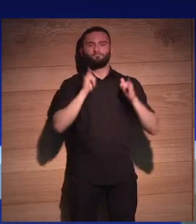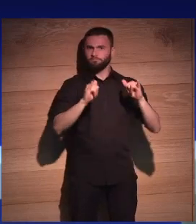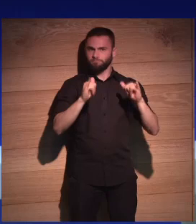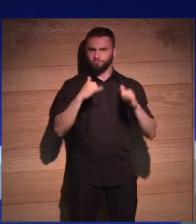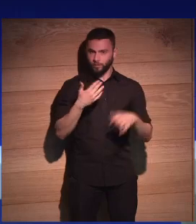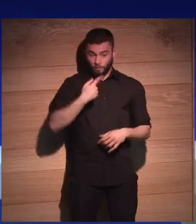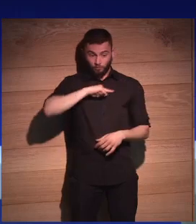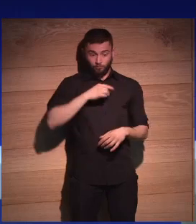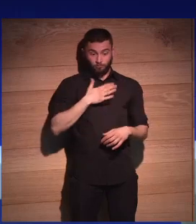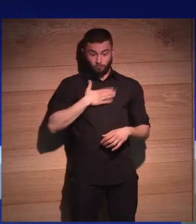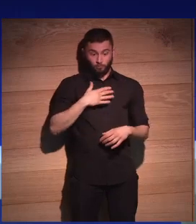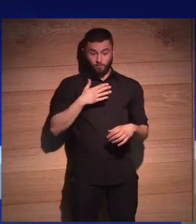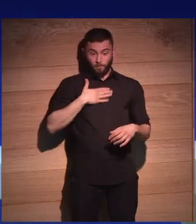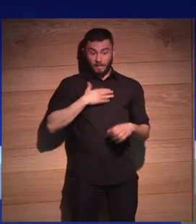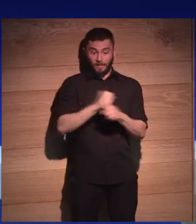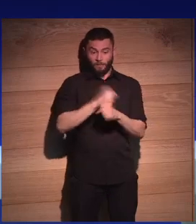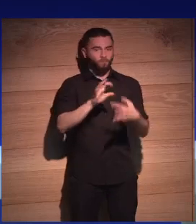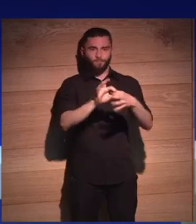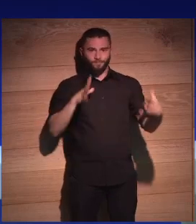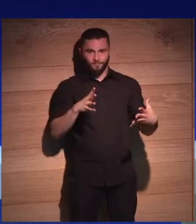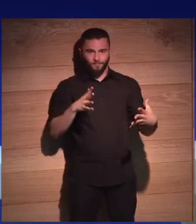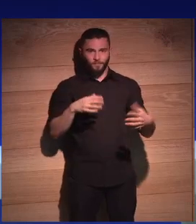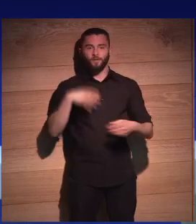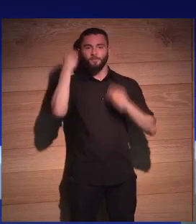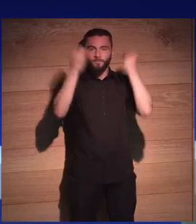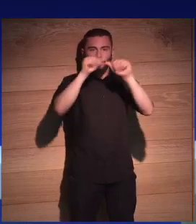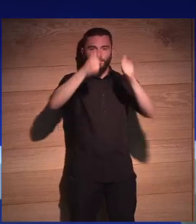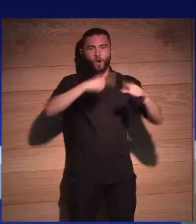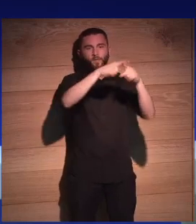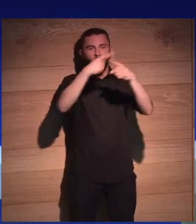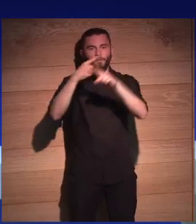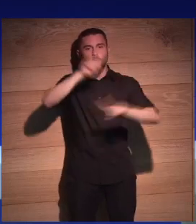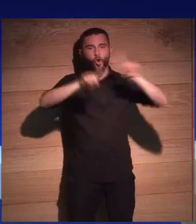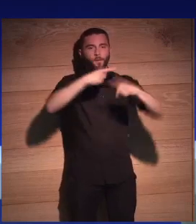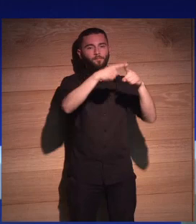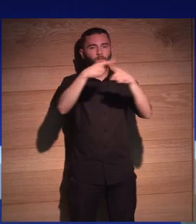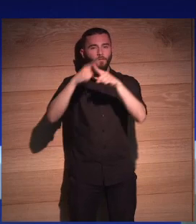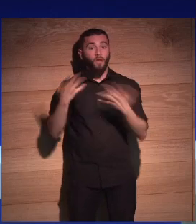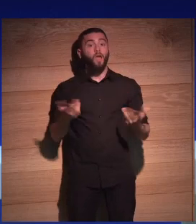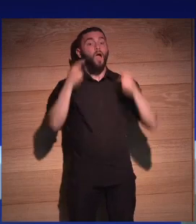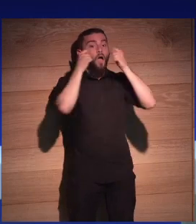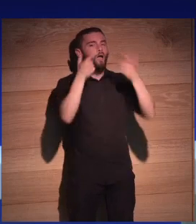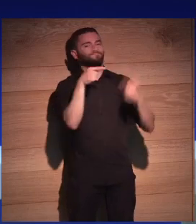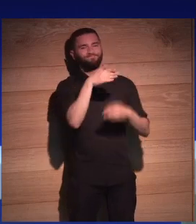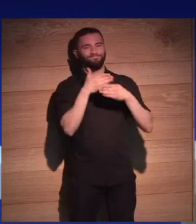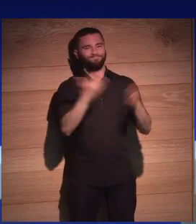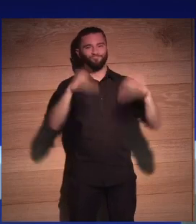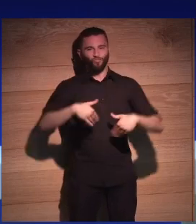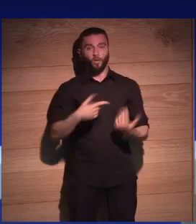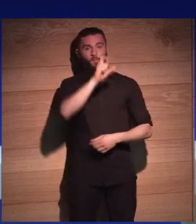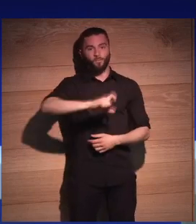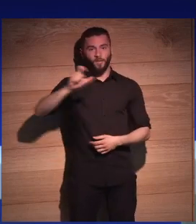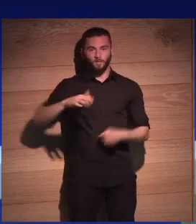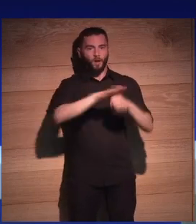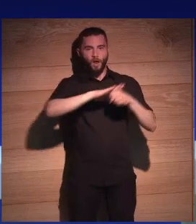ves otras maneras de pensar y otras problemáticas, ¿no? Y es cuando te das cuenta que realmente no es suficiente. Hay mucha gente,